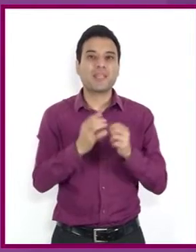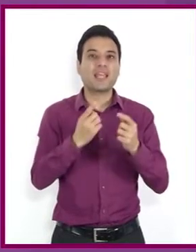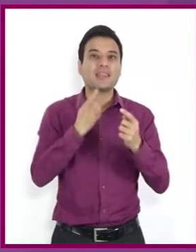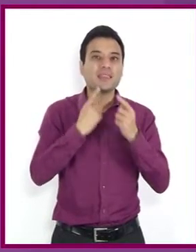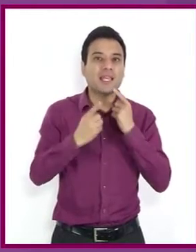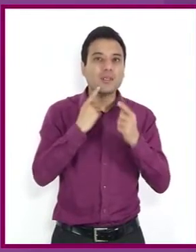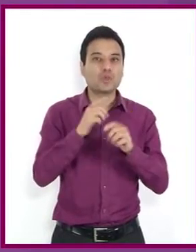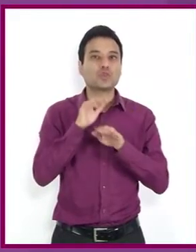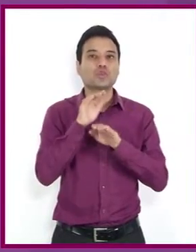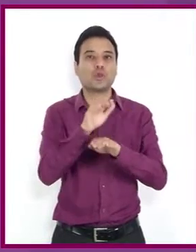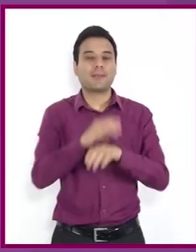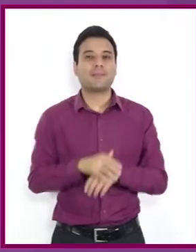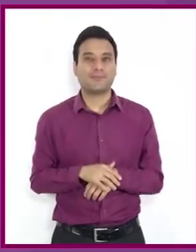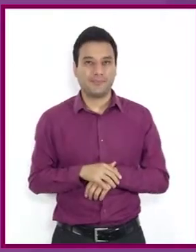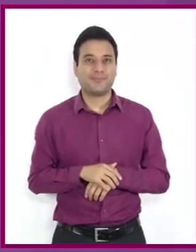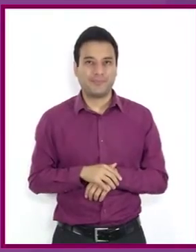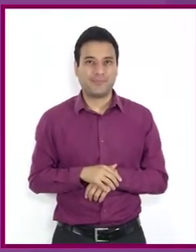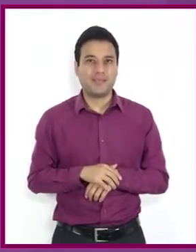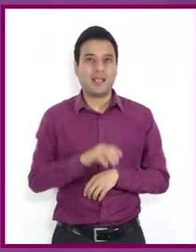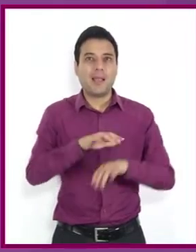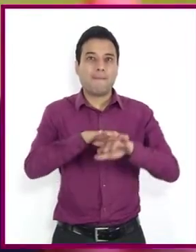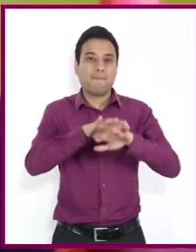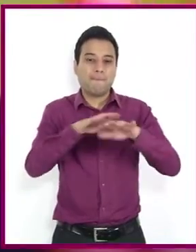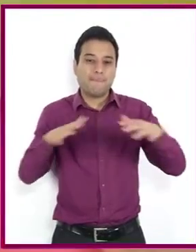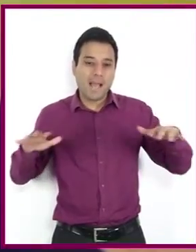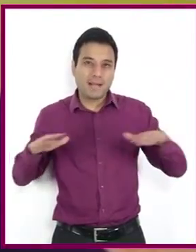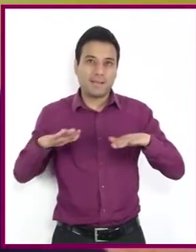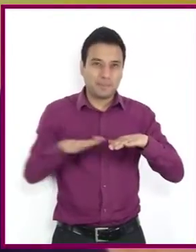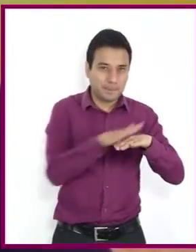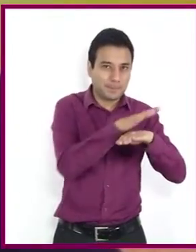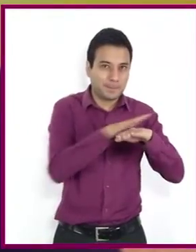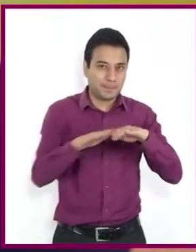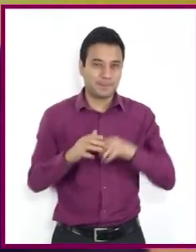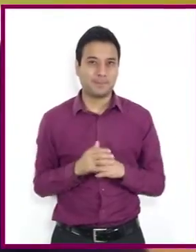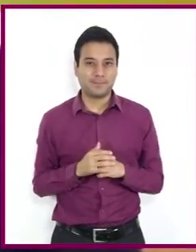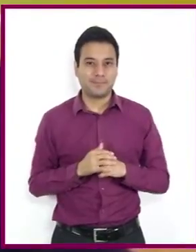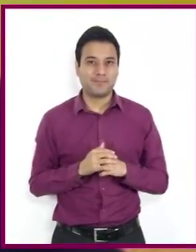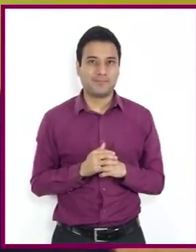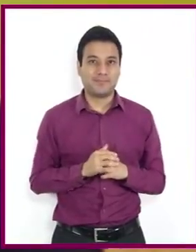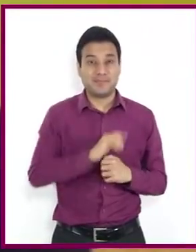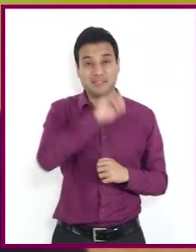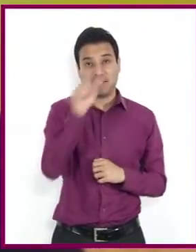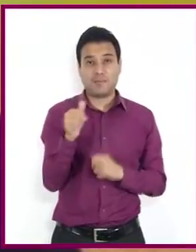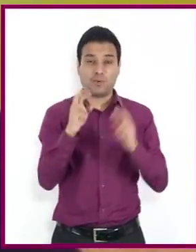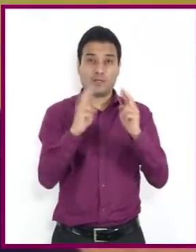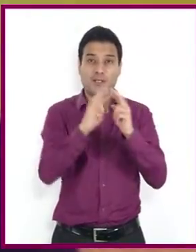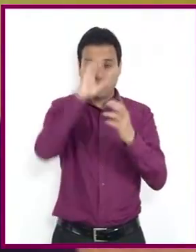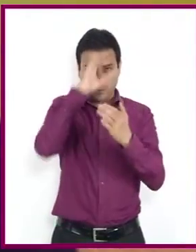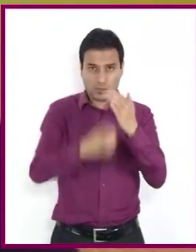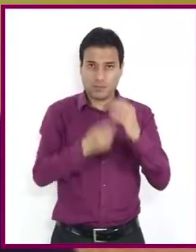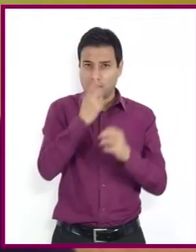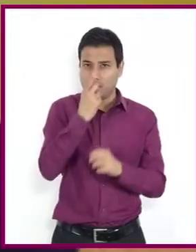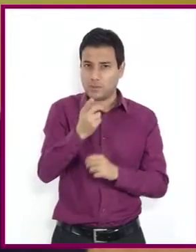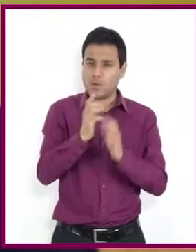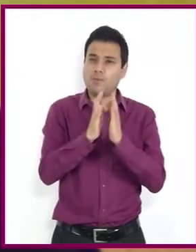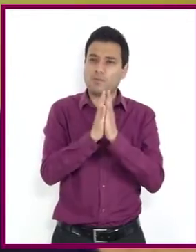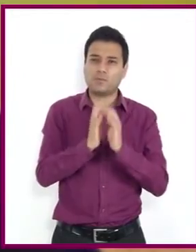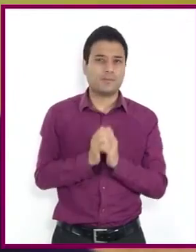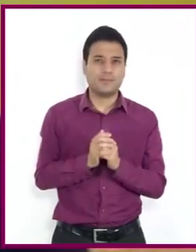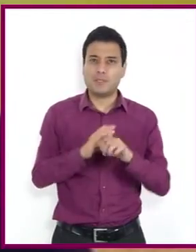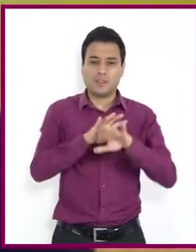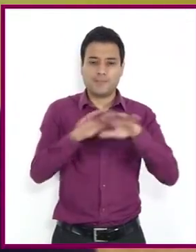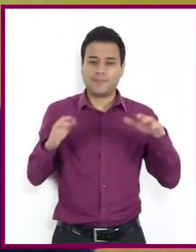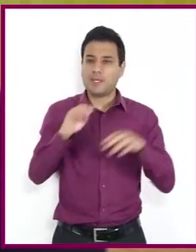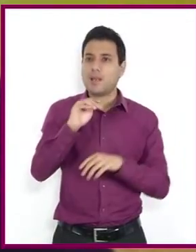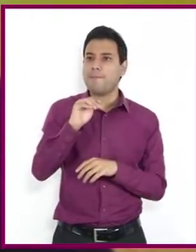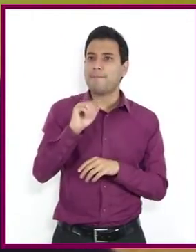la bajamar y el flujo de los mares. Se me ordenó suprimir toda mención a las mareas del título y